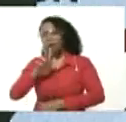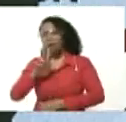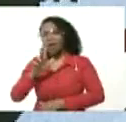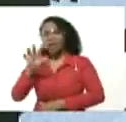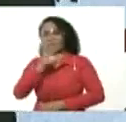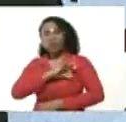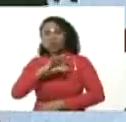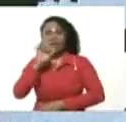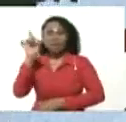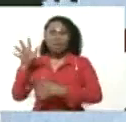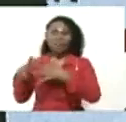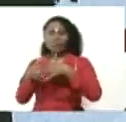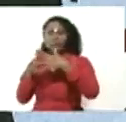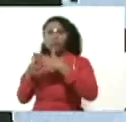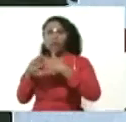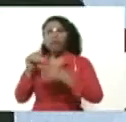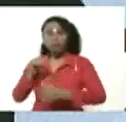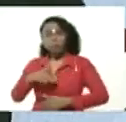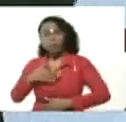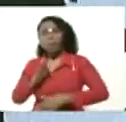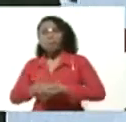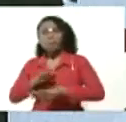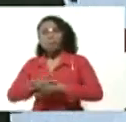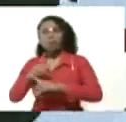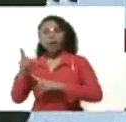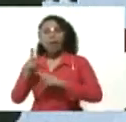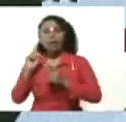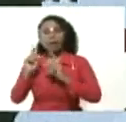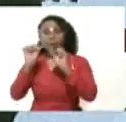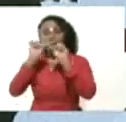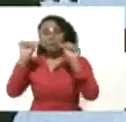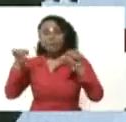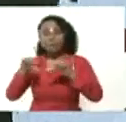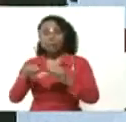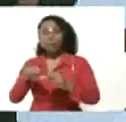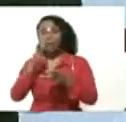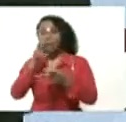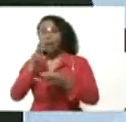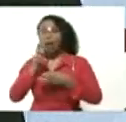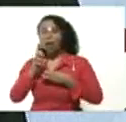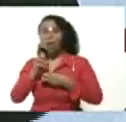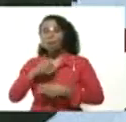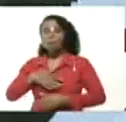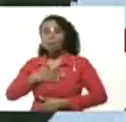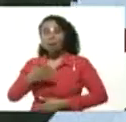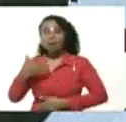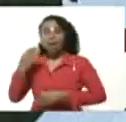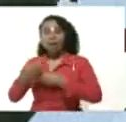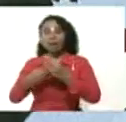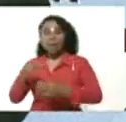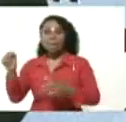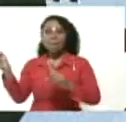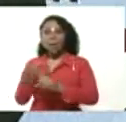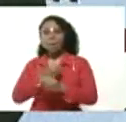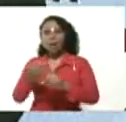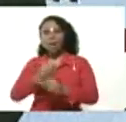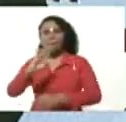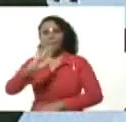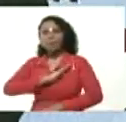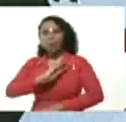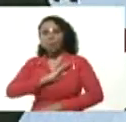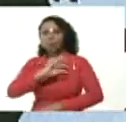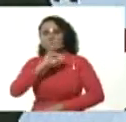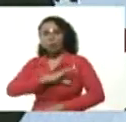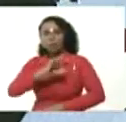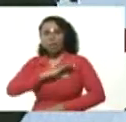norteamericana. Y son posibles porque nos han impuesto un sistema bancario que les da una posibilidad de golpear a nuestras propias